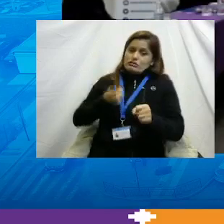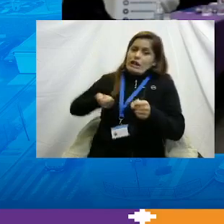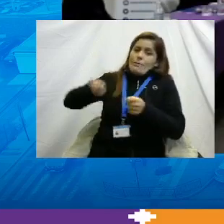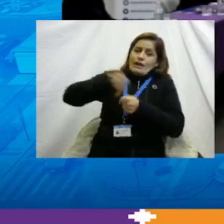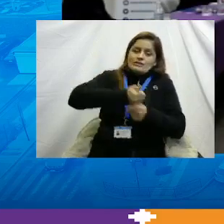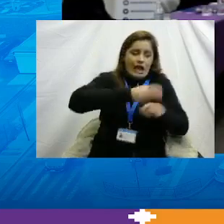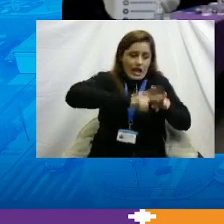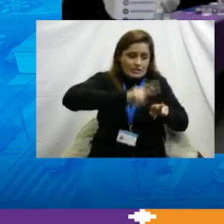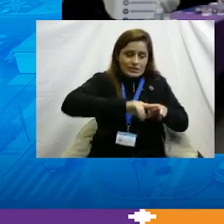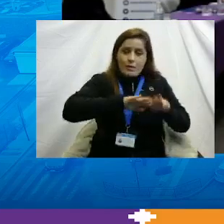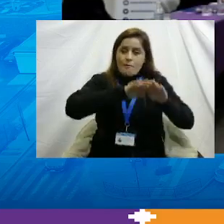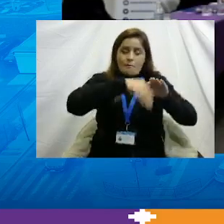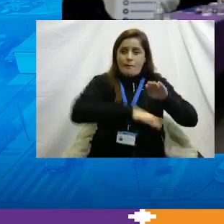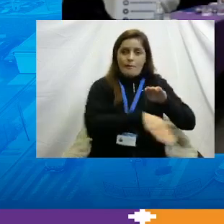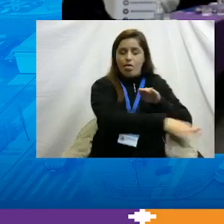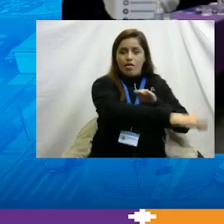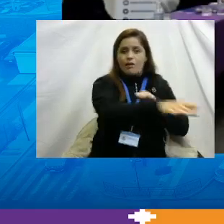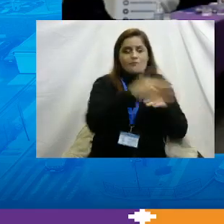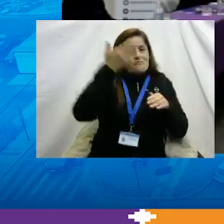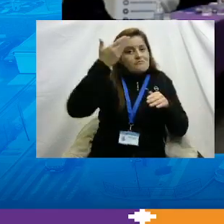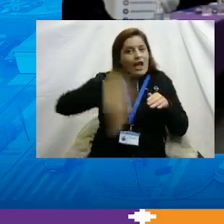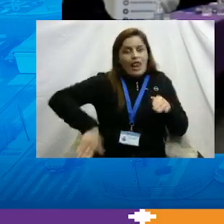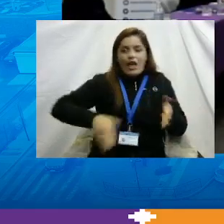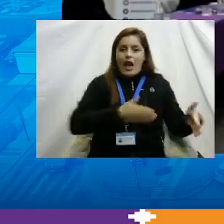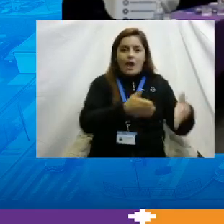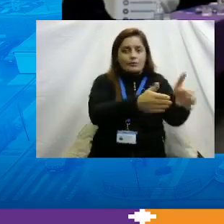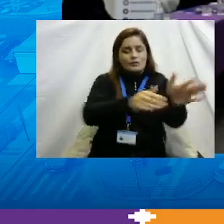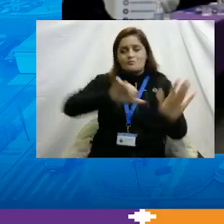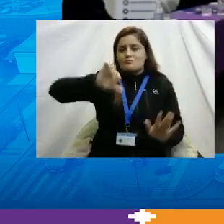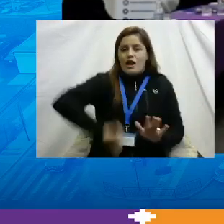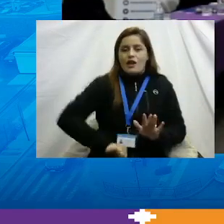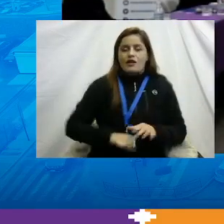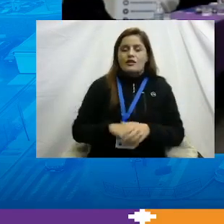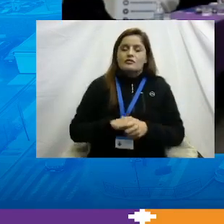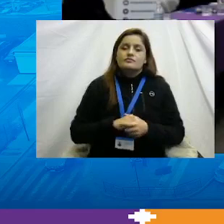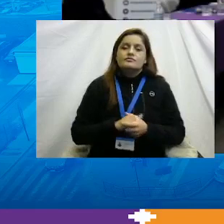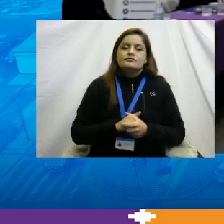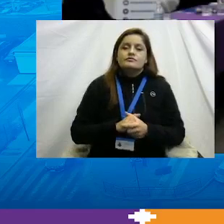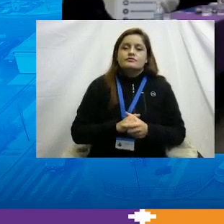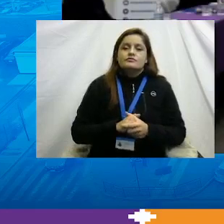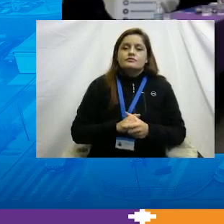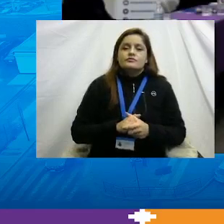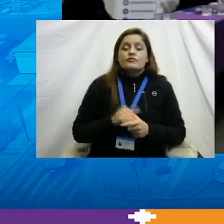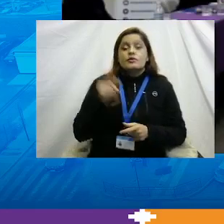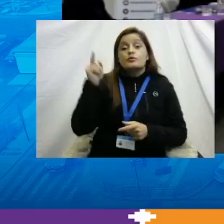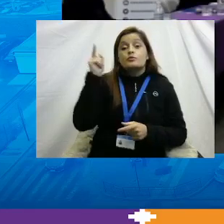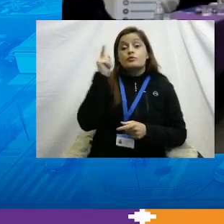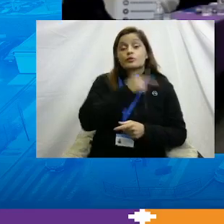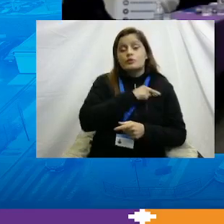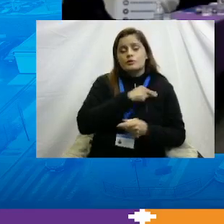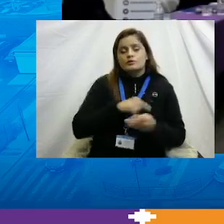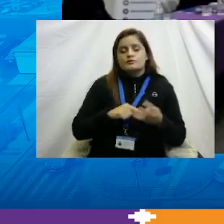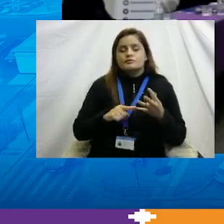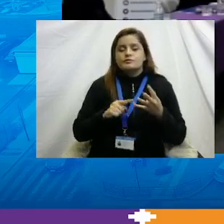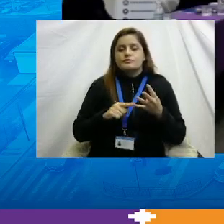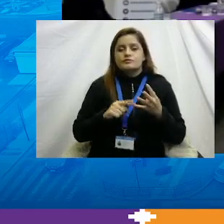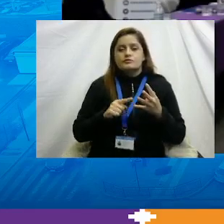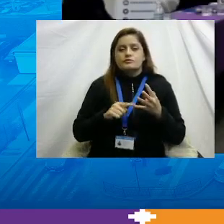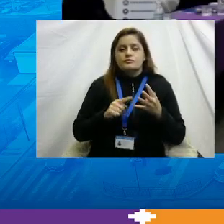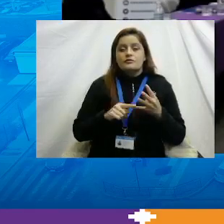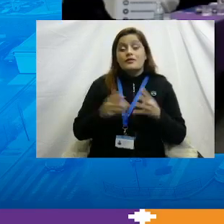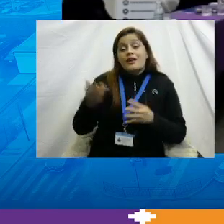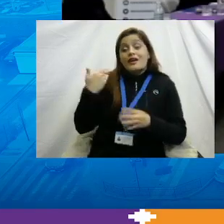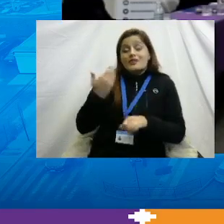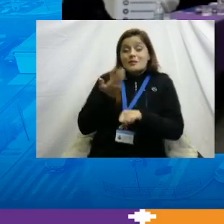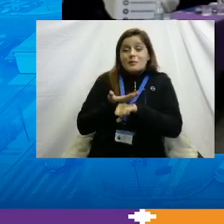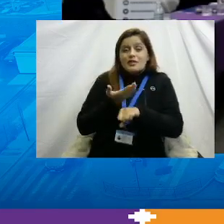que afectan en ambos sentidos y de vuelta en el sector. Y por último, alcaldesa, una de las peticiones